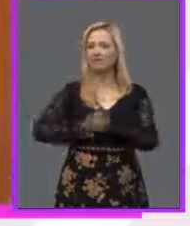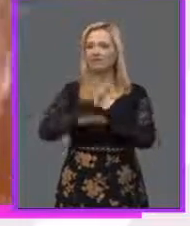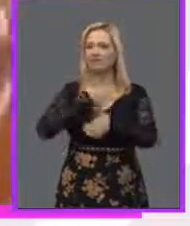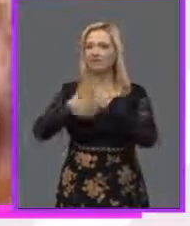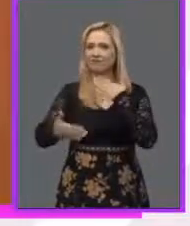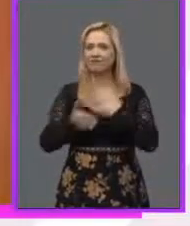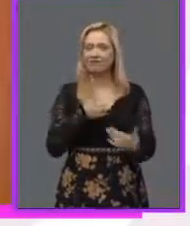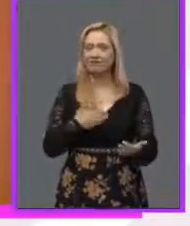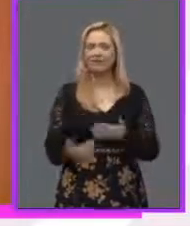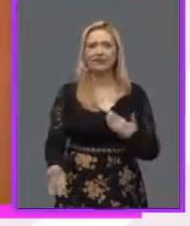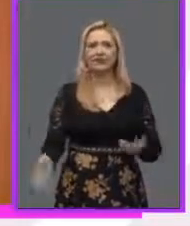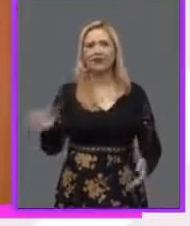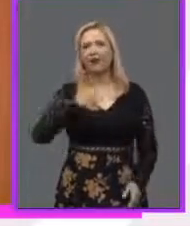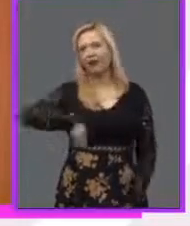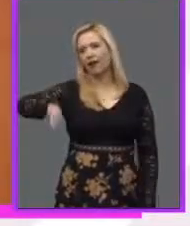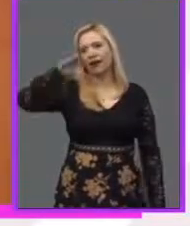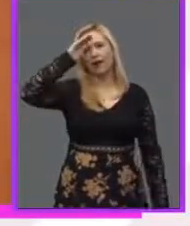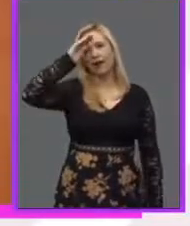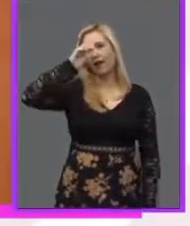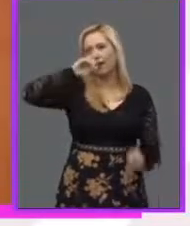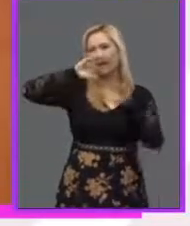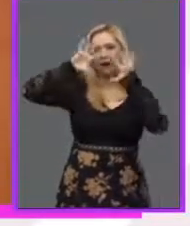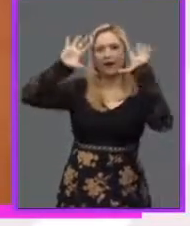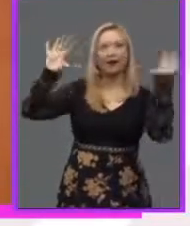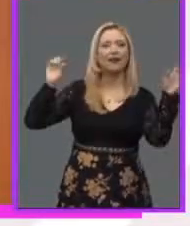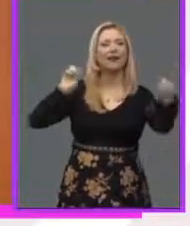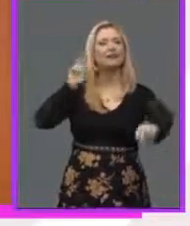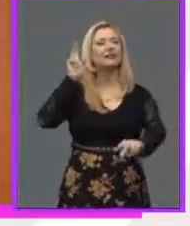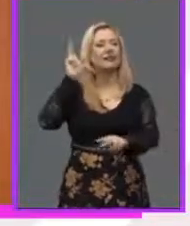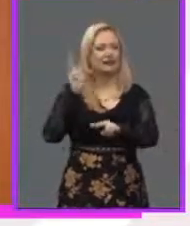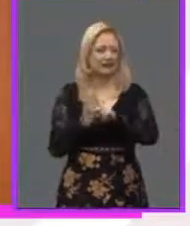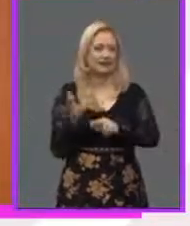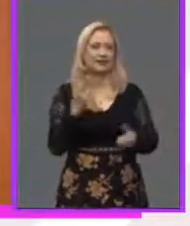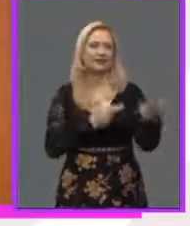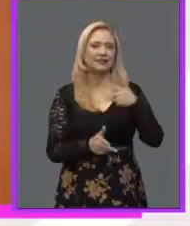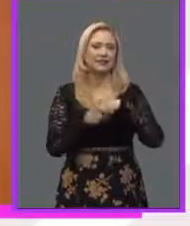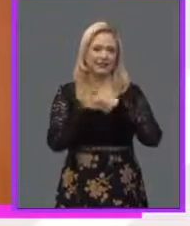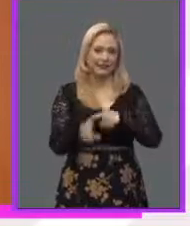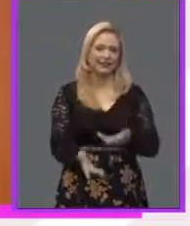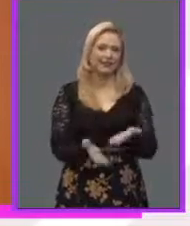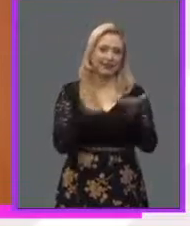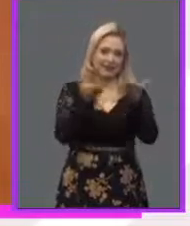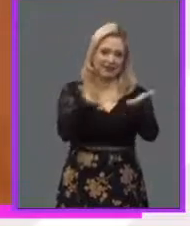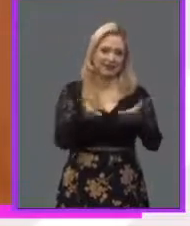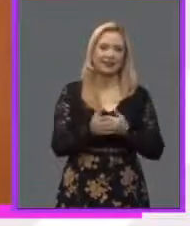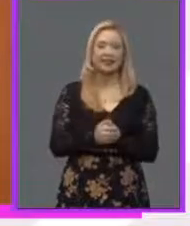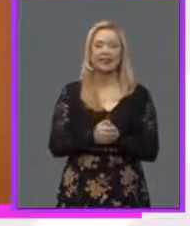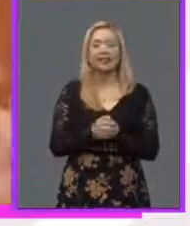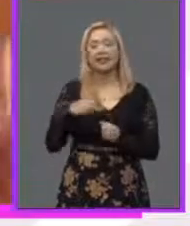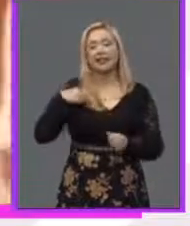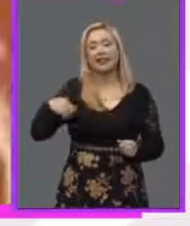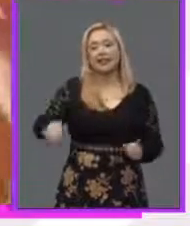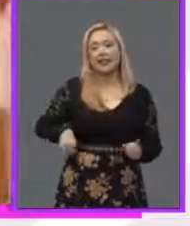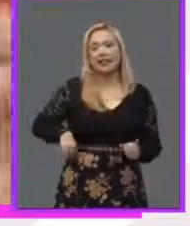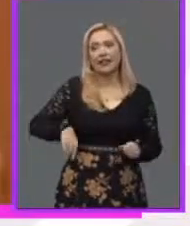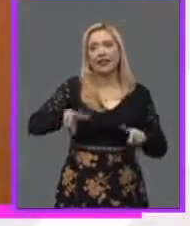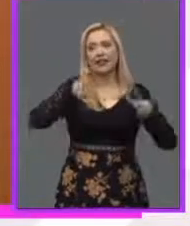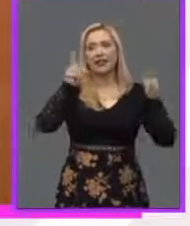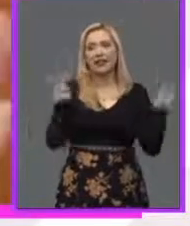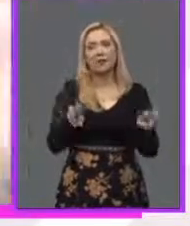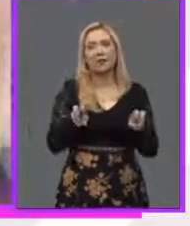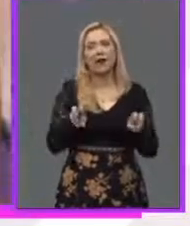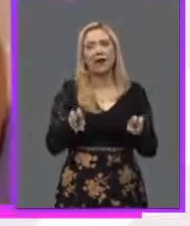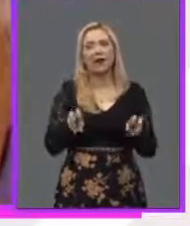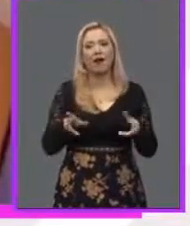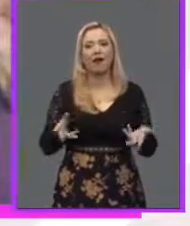esos valores asociados a la occidentalidad. Vamos a hacer una pausa y regresamos para seguir conversando de esto. Sobre todo me interesa el tema,